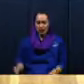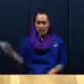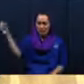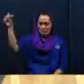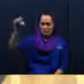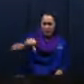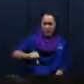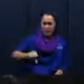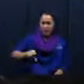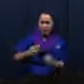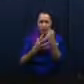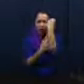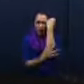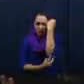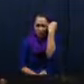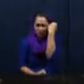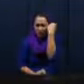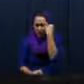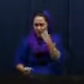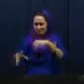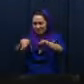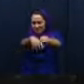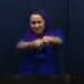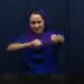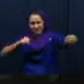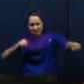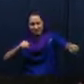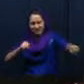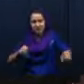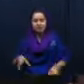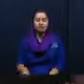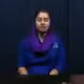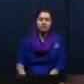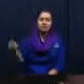de pobreza, todo voto de pobreza,